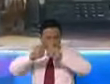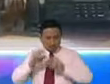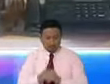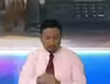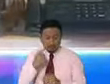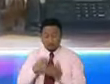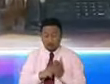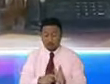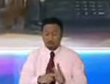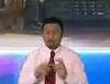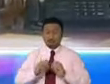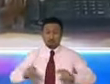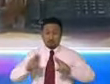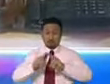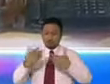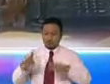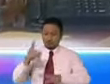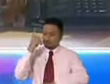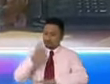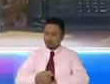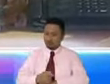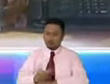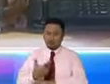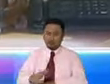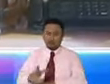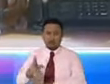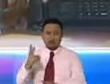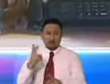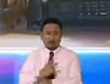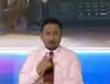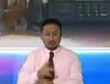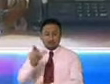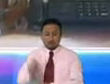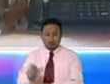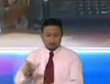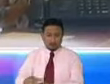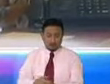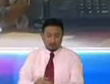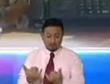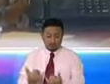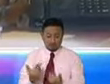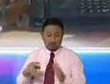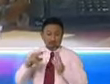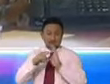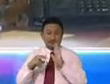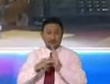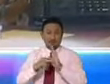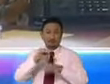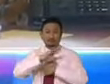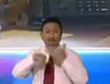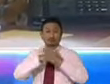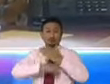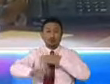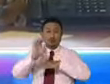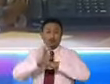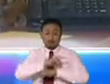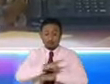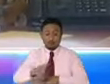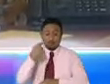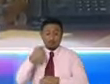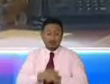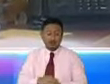pues, de lesa humanidad. Entonces va concordante con las normas supranacionales que establecen que los delitos de lesa humanidad